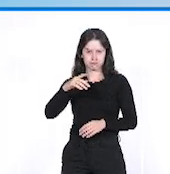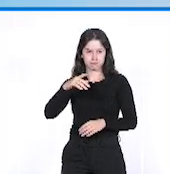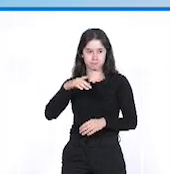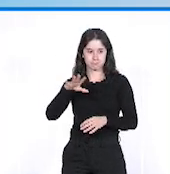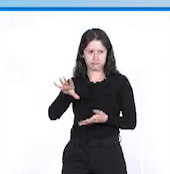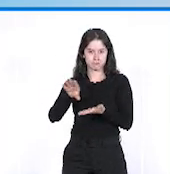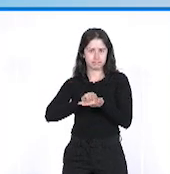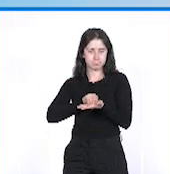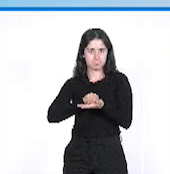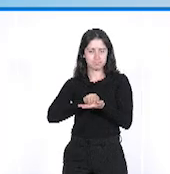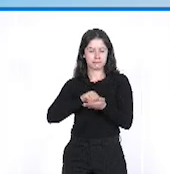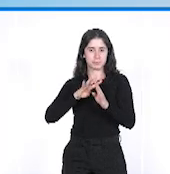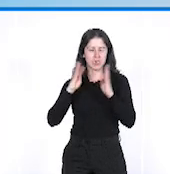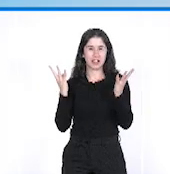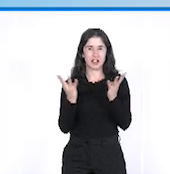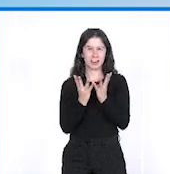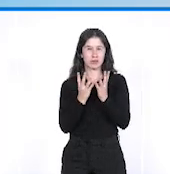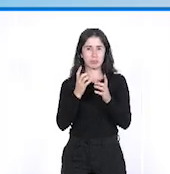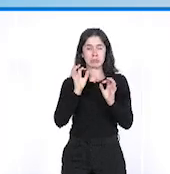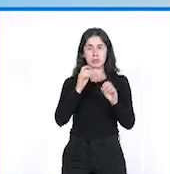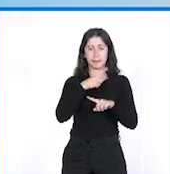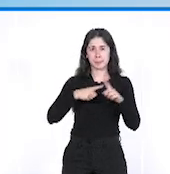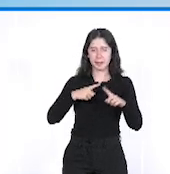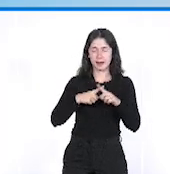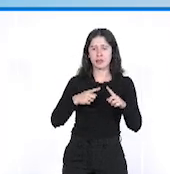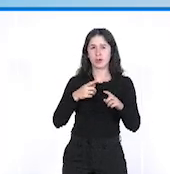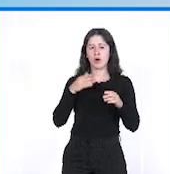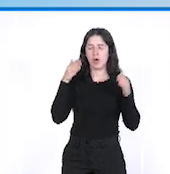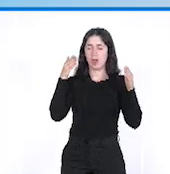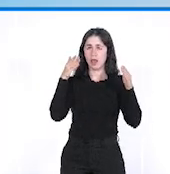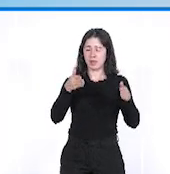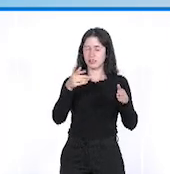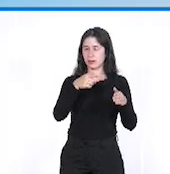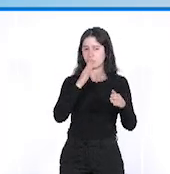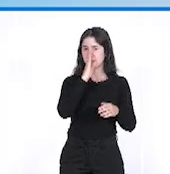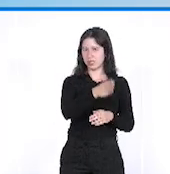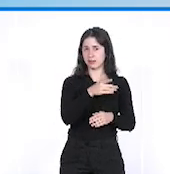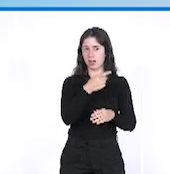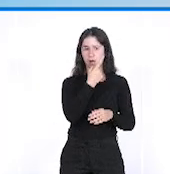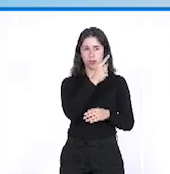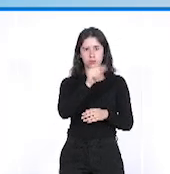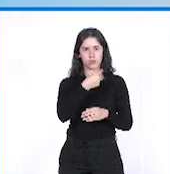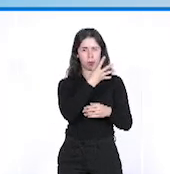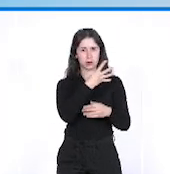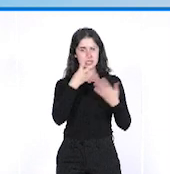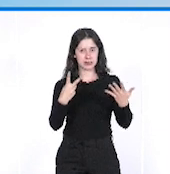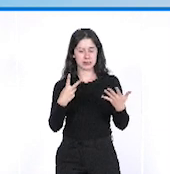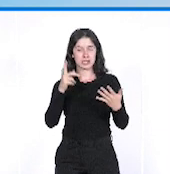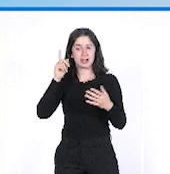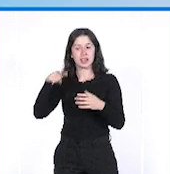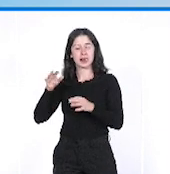el el el ratio medio de atención directa es de 1.47 y el de atención especializada de